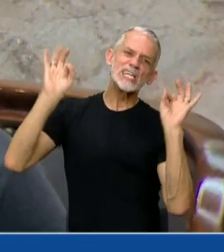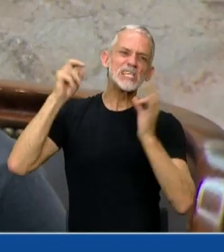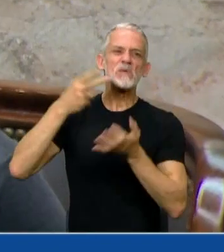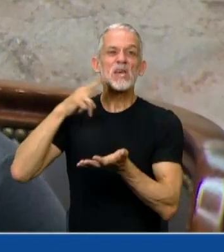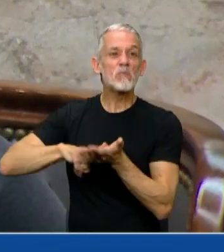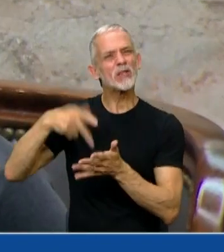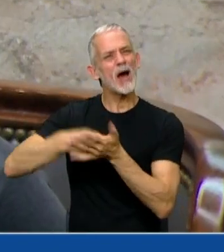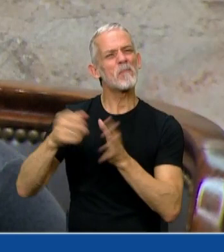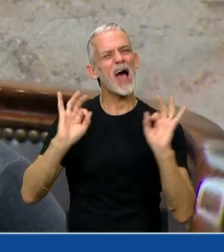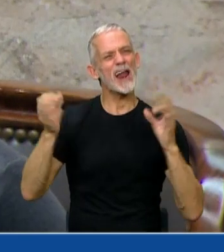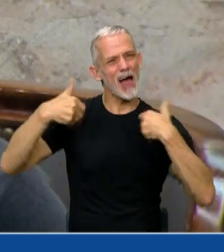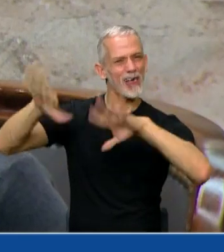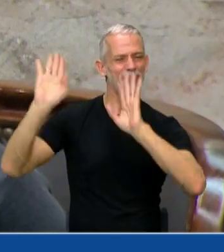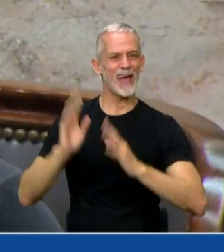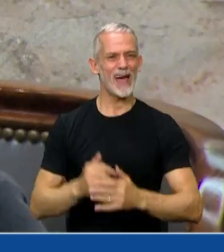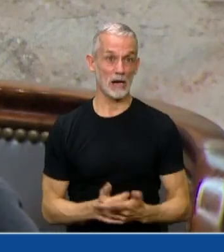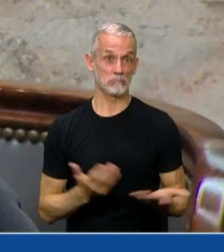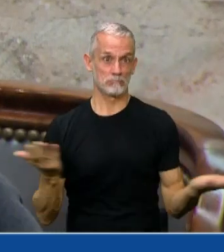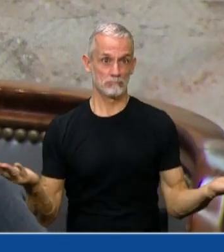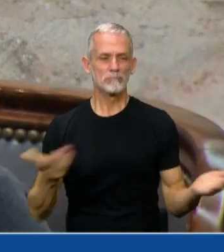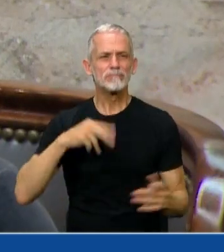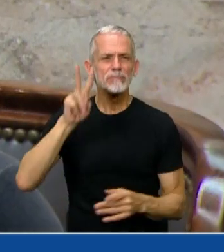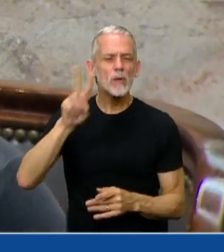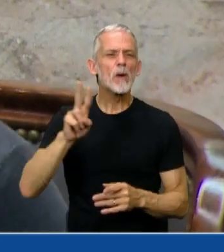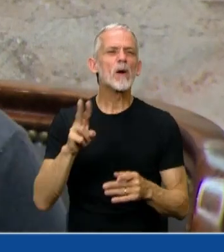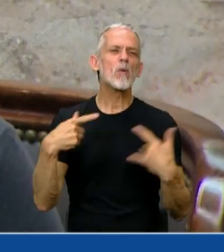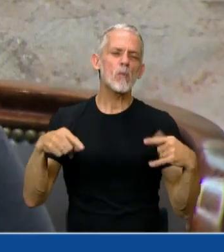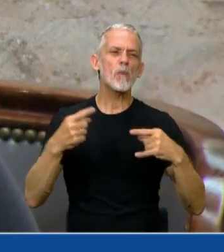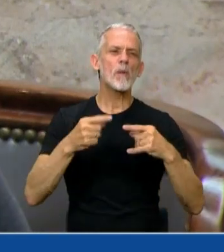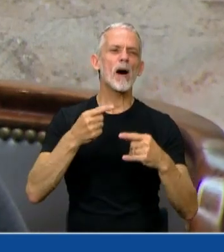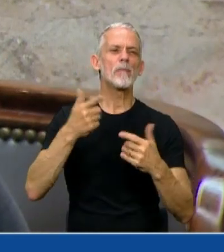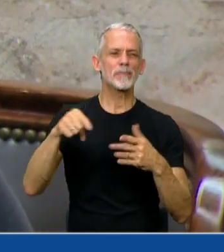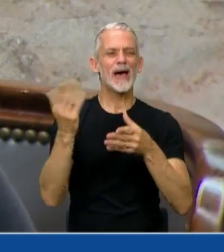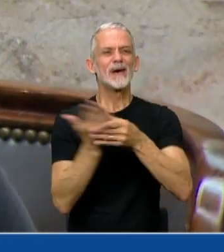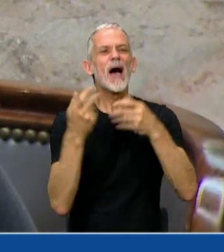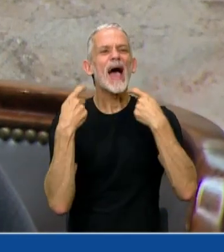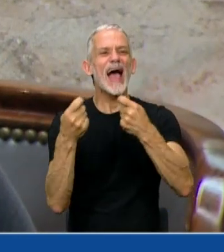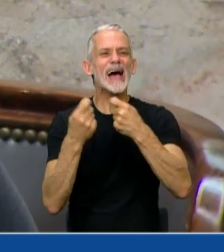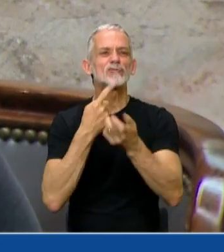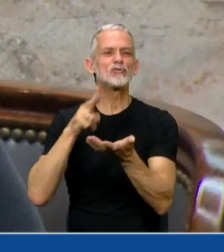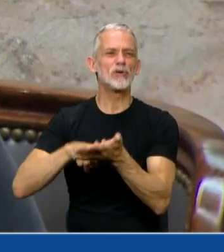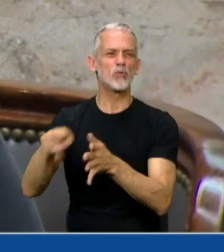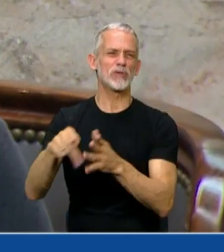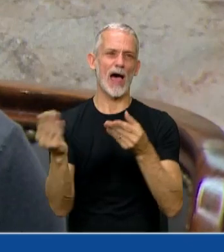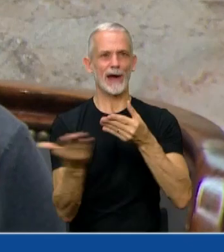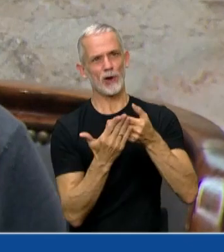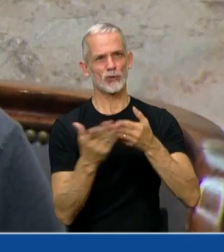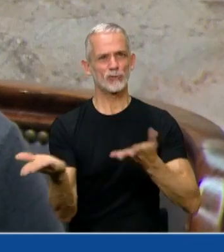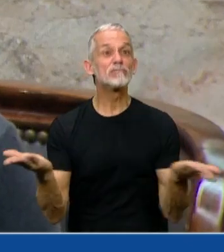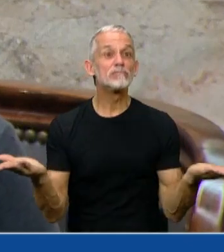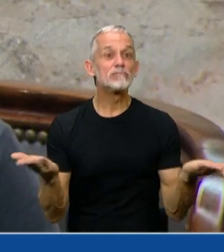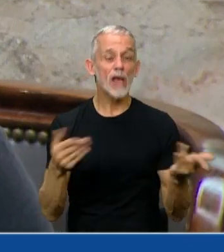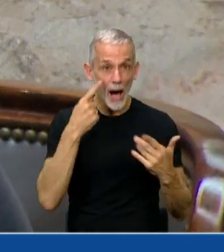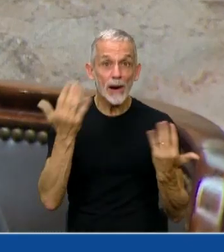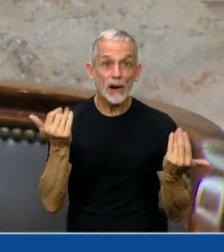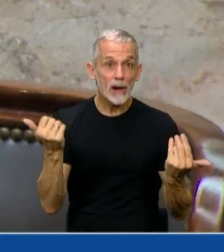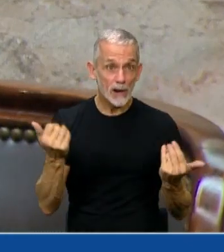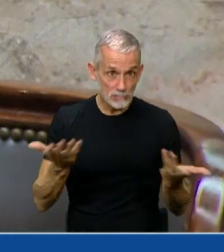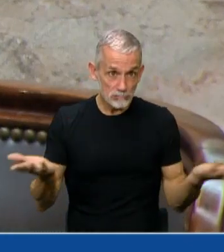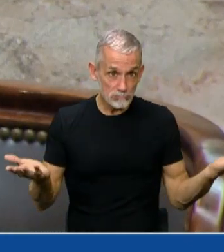impuestos enorme que hay. Y si no, veamos la famosa separata de los gastos tributarios. A ver quién se